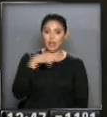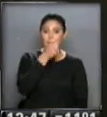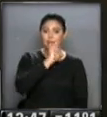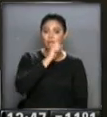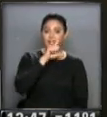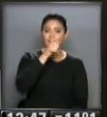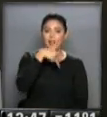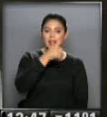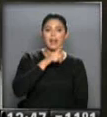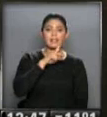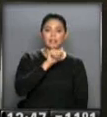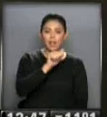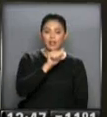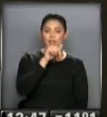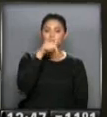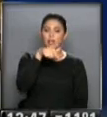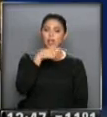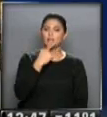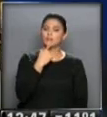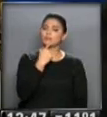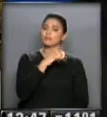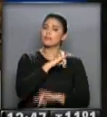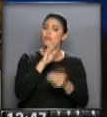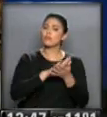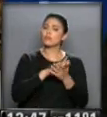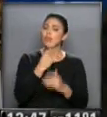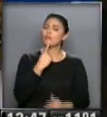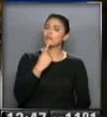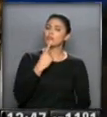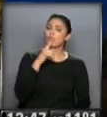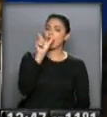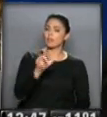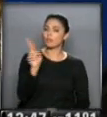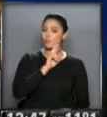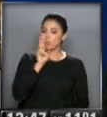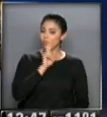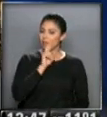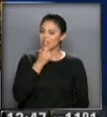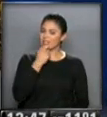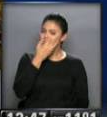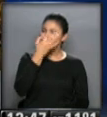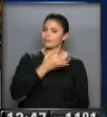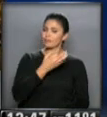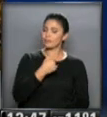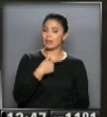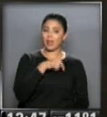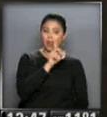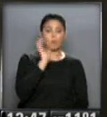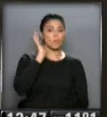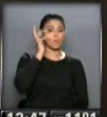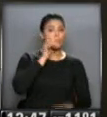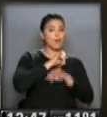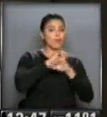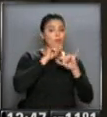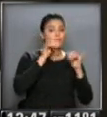periodista Jorge lanata había puesto en duda la honestidad de Susana trimarco cuando durante su programa radial se